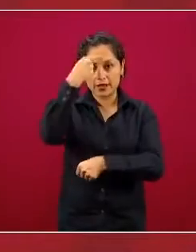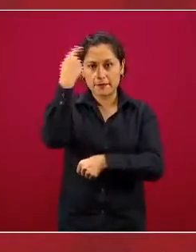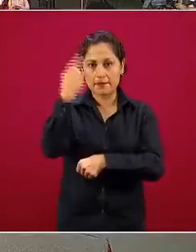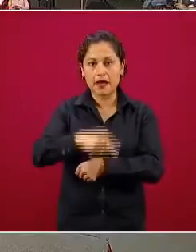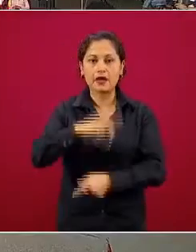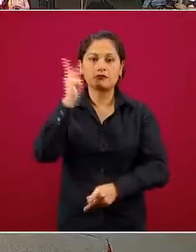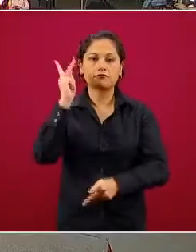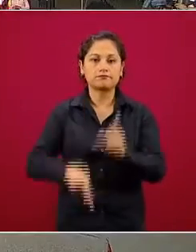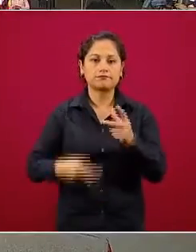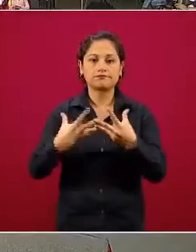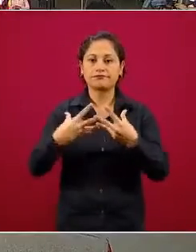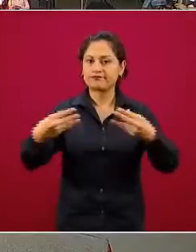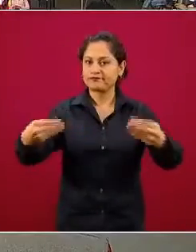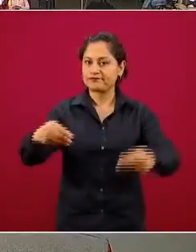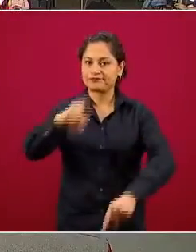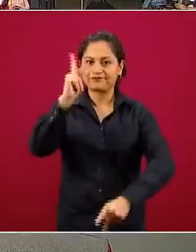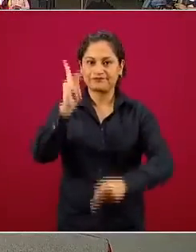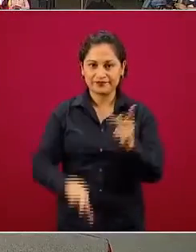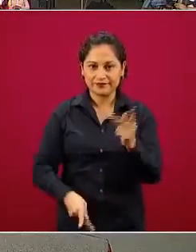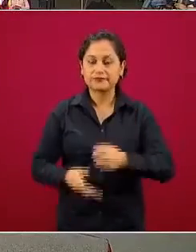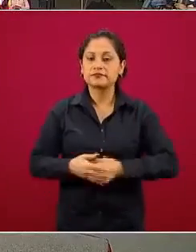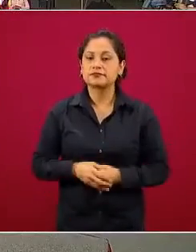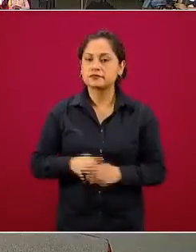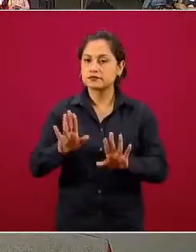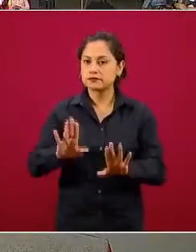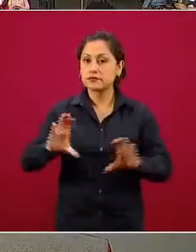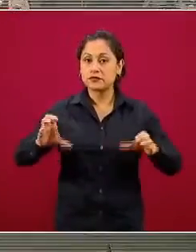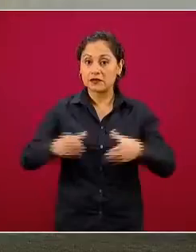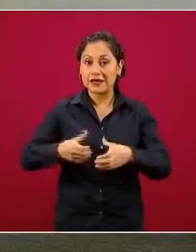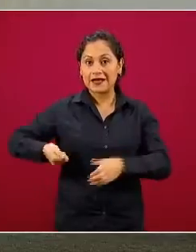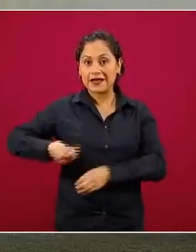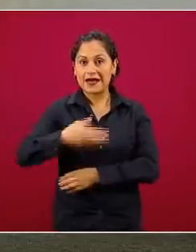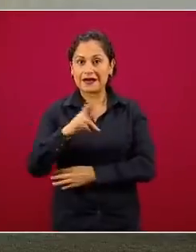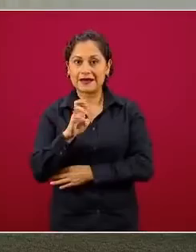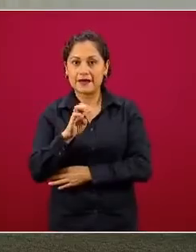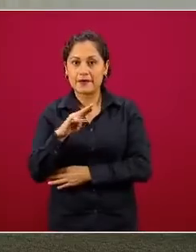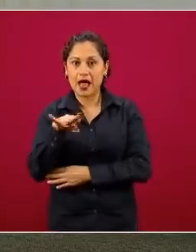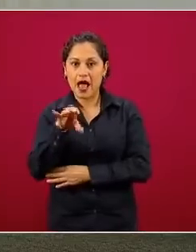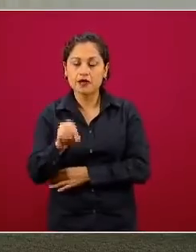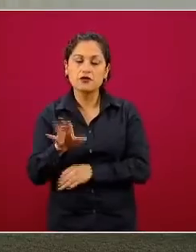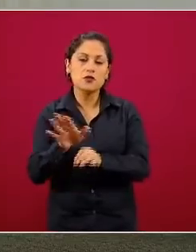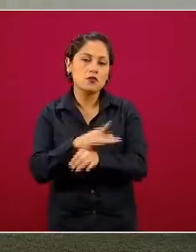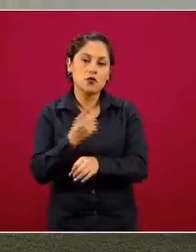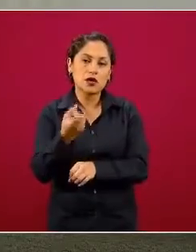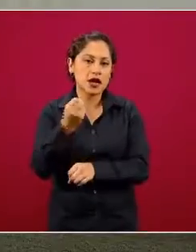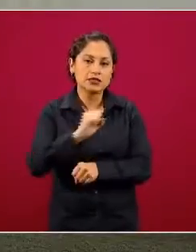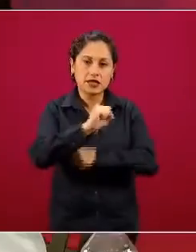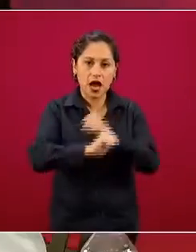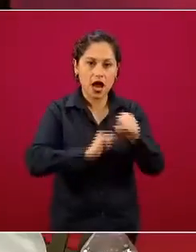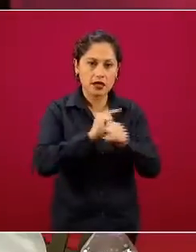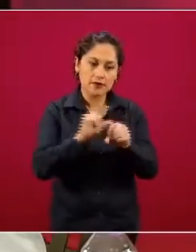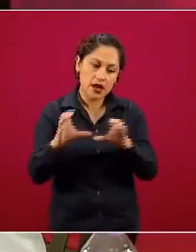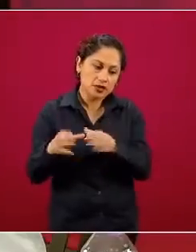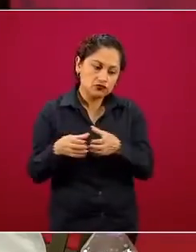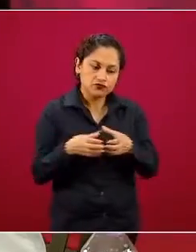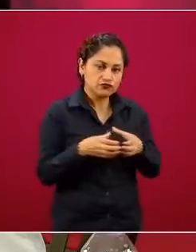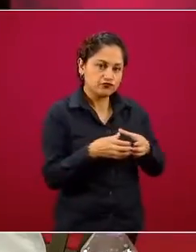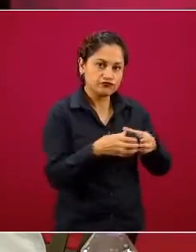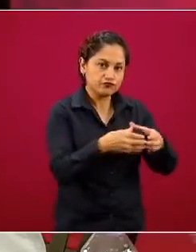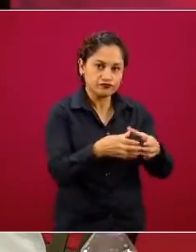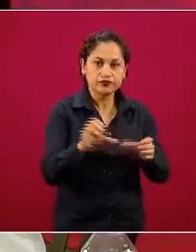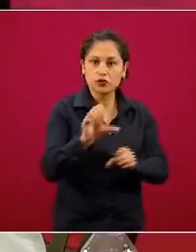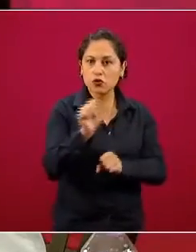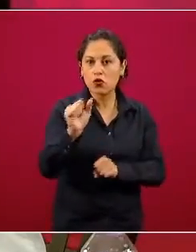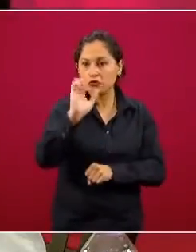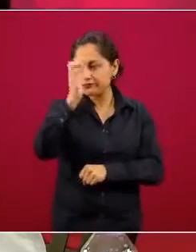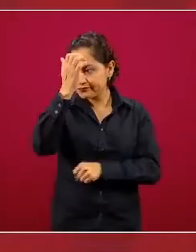manadas o ciertas especies, por ejemplo los pingüinos, que se protegen entre sí de la adversidad,